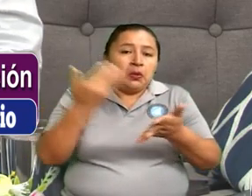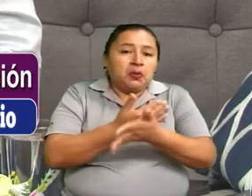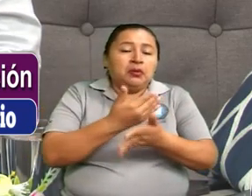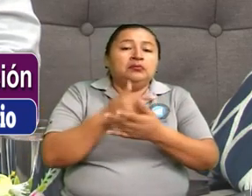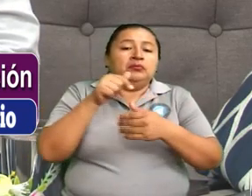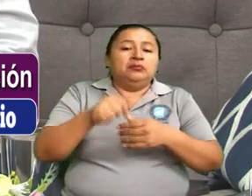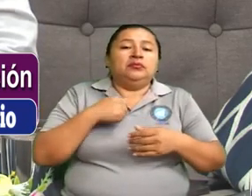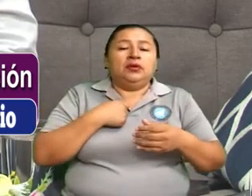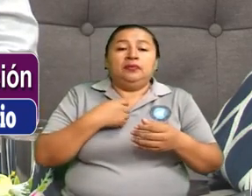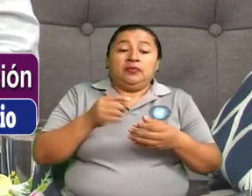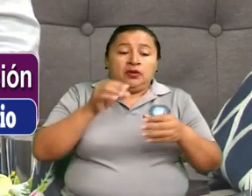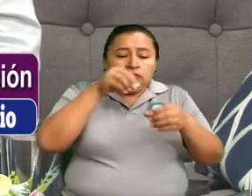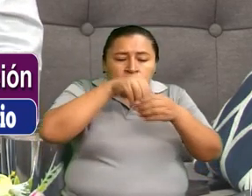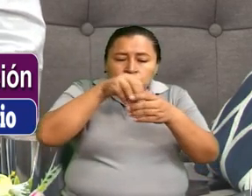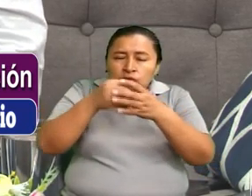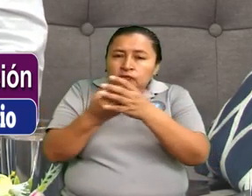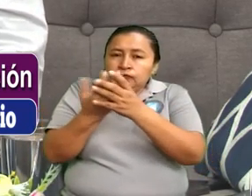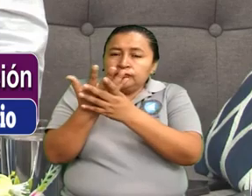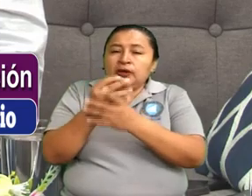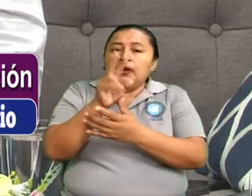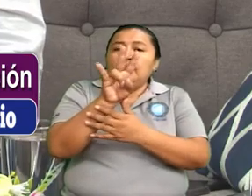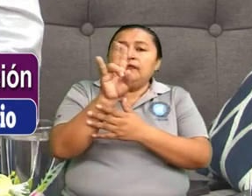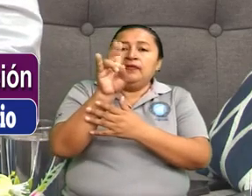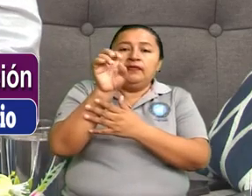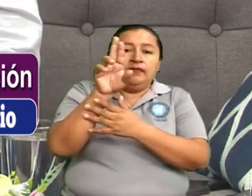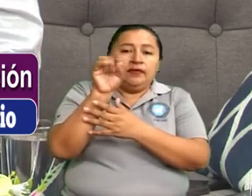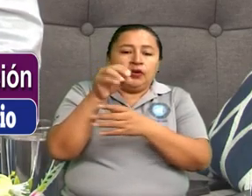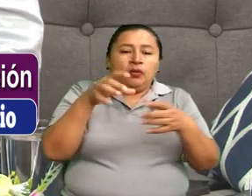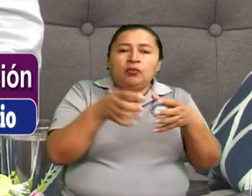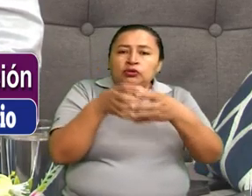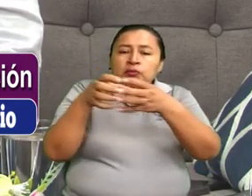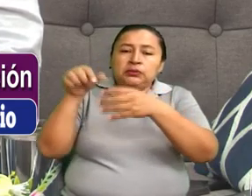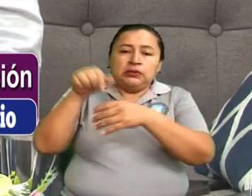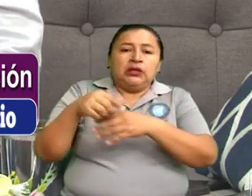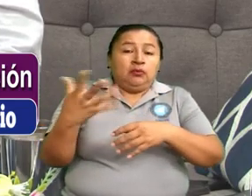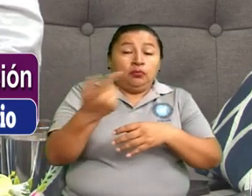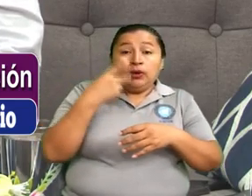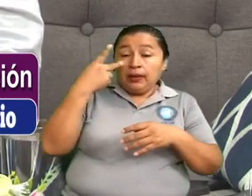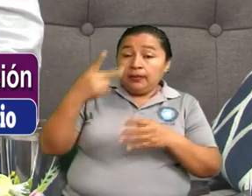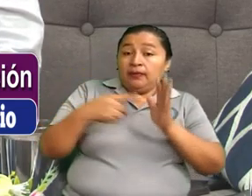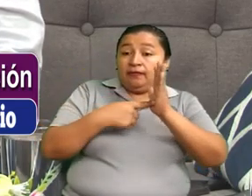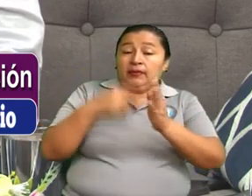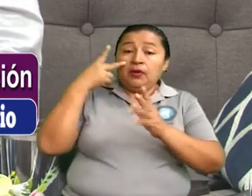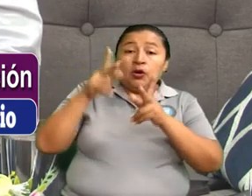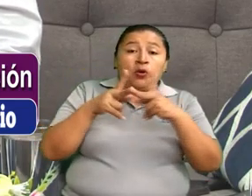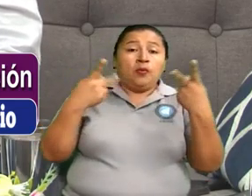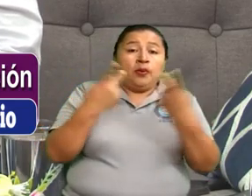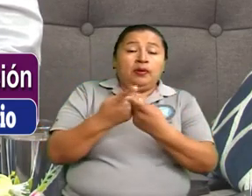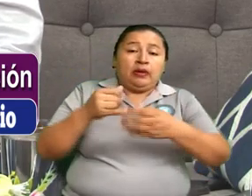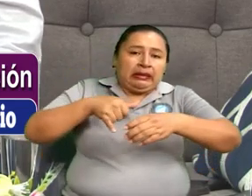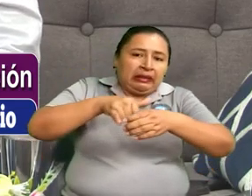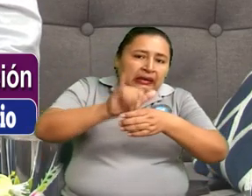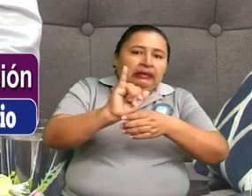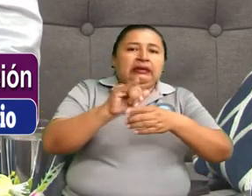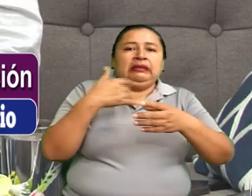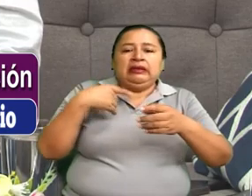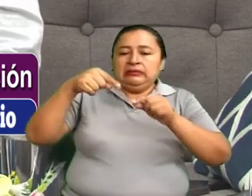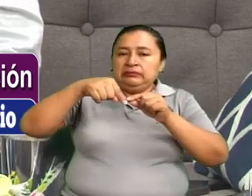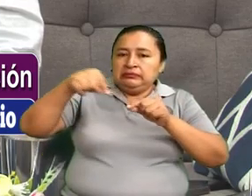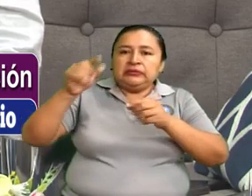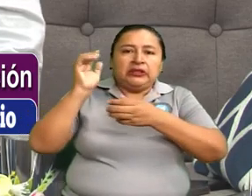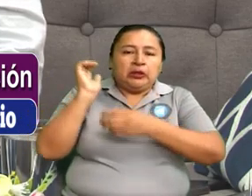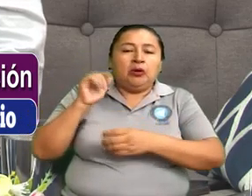jardines y en viveros, que es muy tradicional en nuestro pueblo. Nosotros vemos por toda la ruta de los pueblos blancos, Catarina, todos esos municipios,